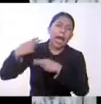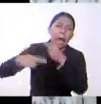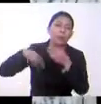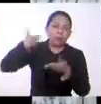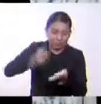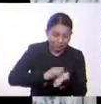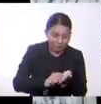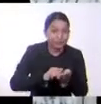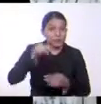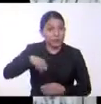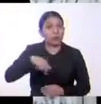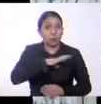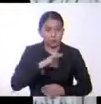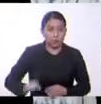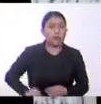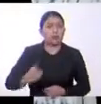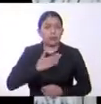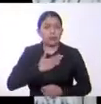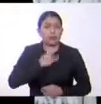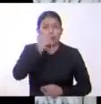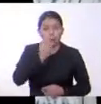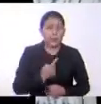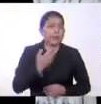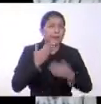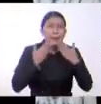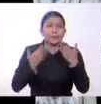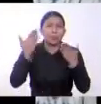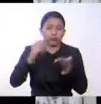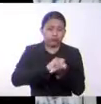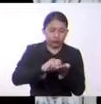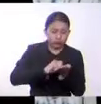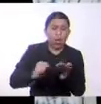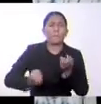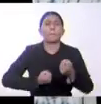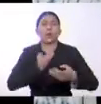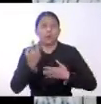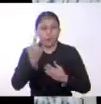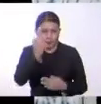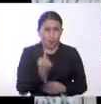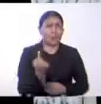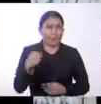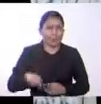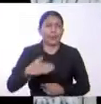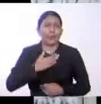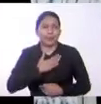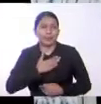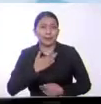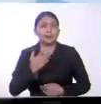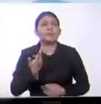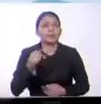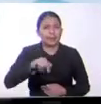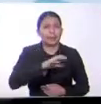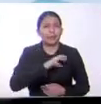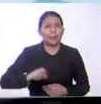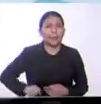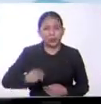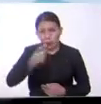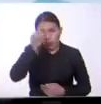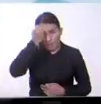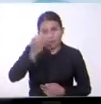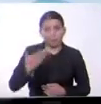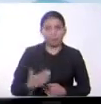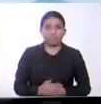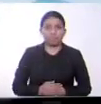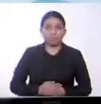escritores, tenemos poetas, muy buenos escritores. ¿Qué valoración nos da usted sobre la voz poética en El Salvador?